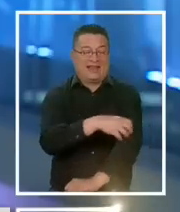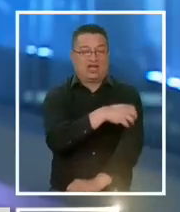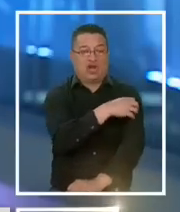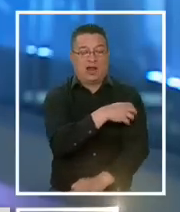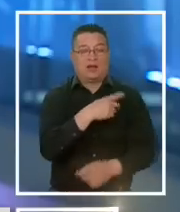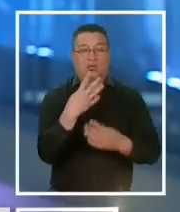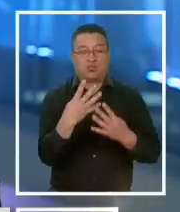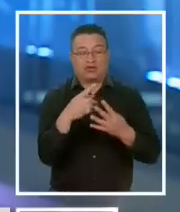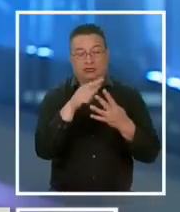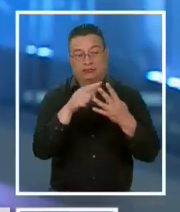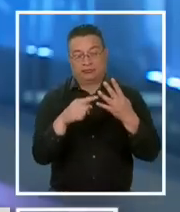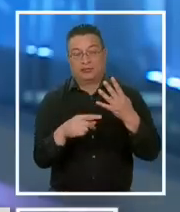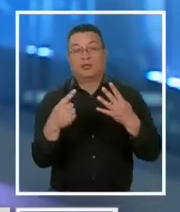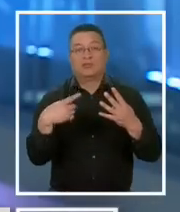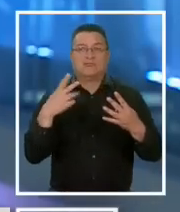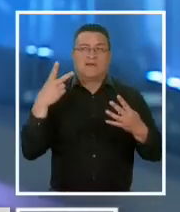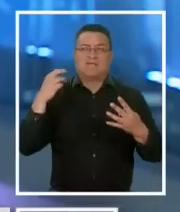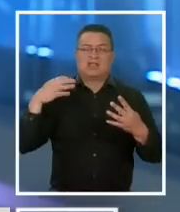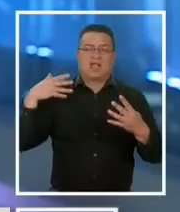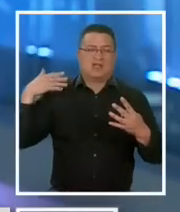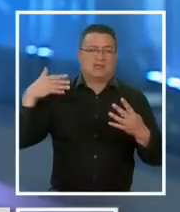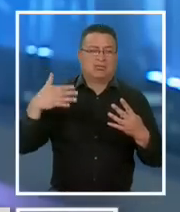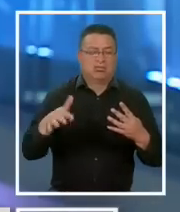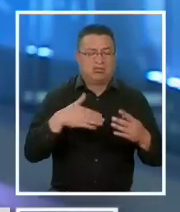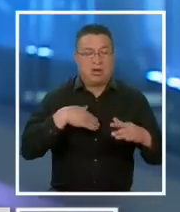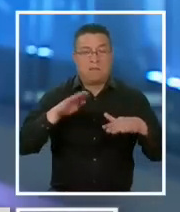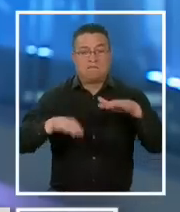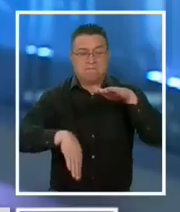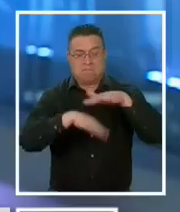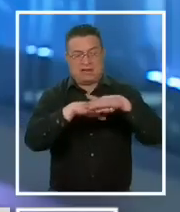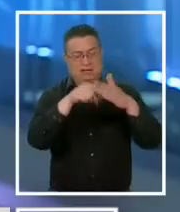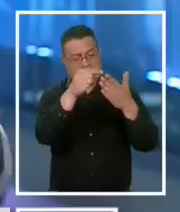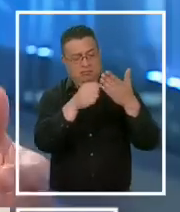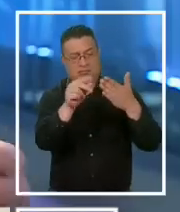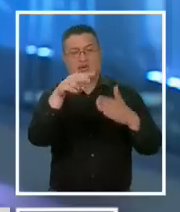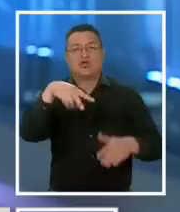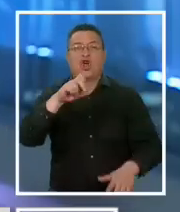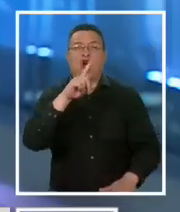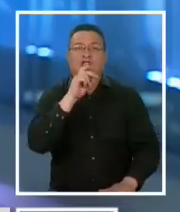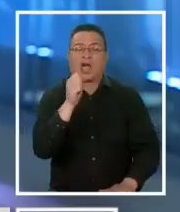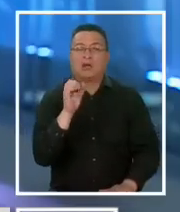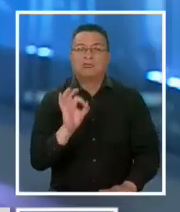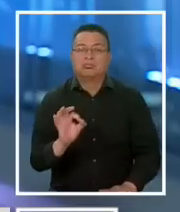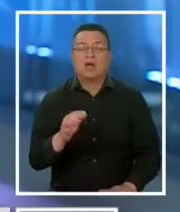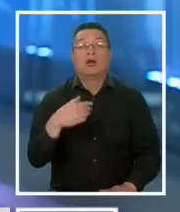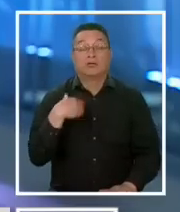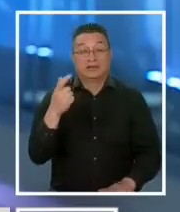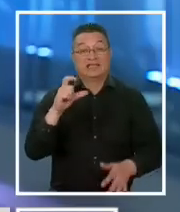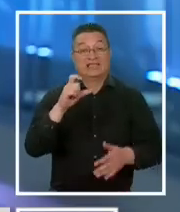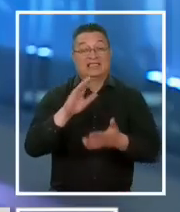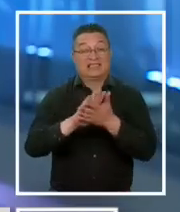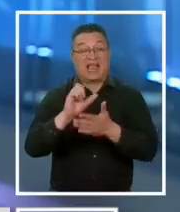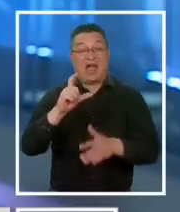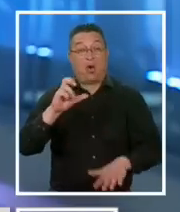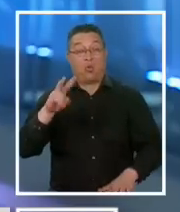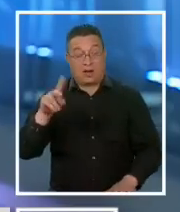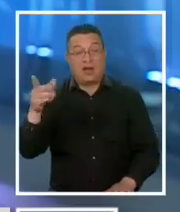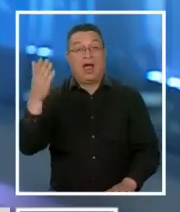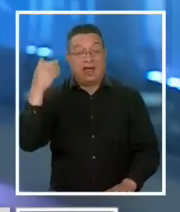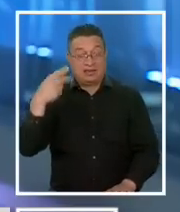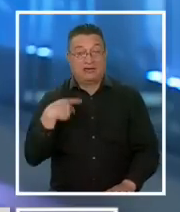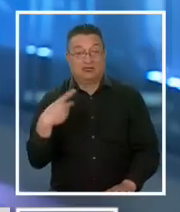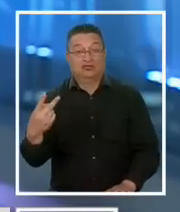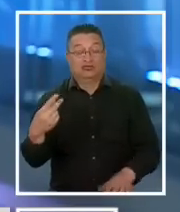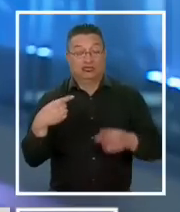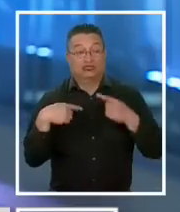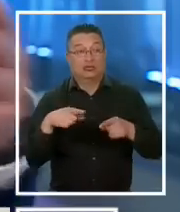en los últimos 20 años he tenido la máxima calificación durante el periodo de electrical chagual fue fiscal jefe de la Fiscalía de alta